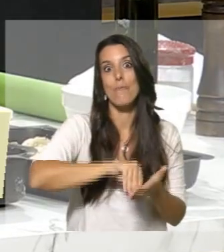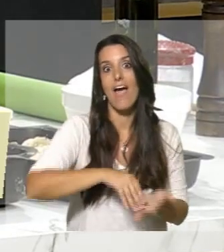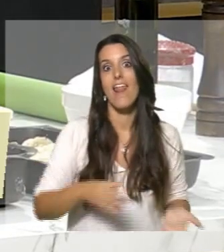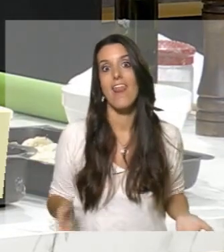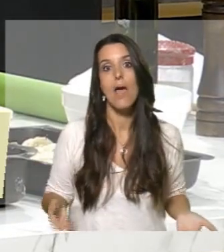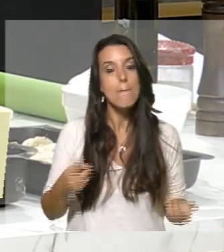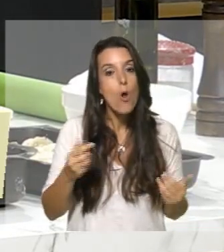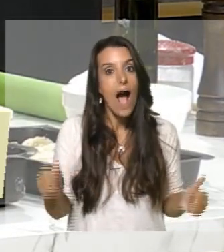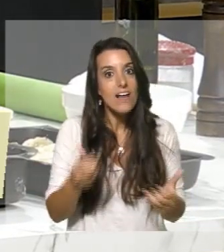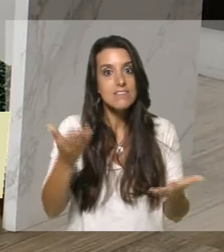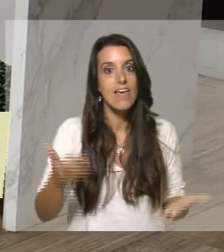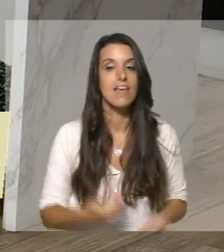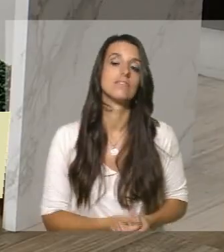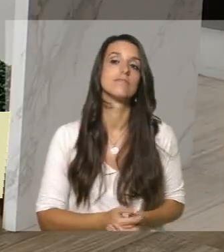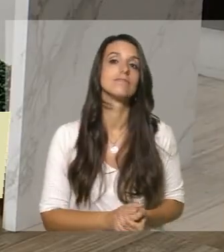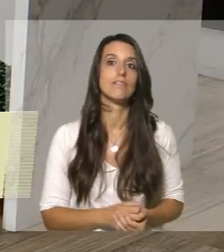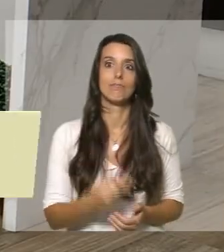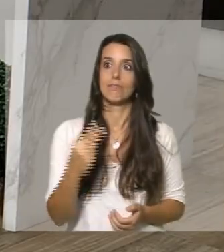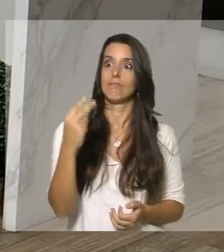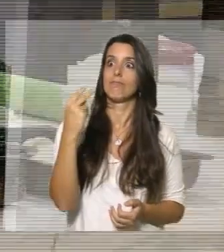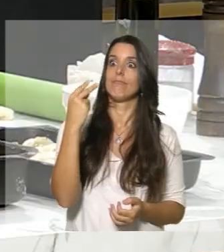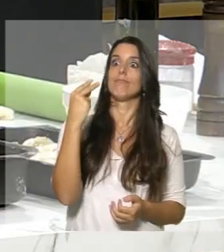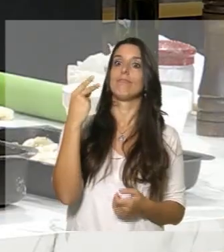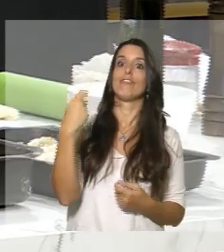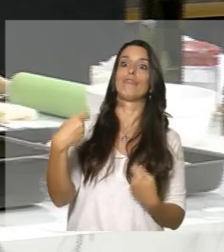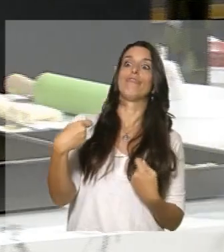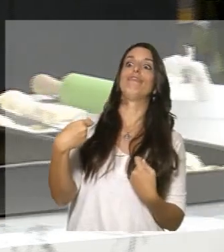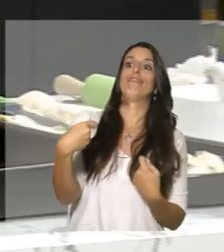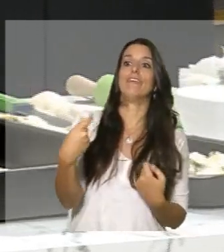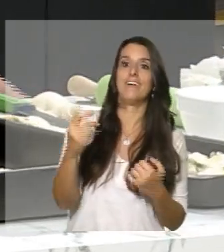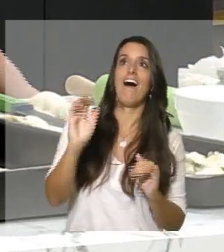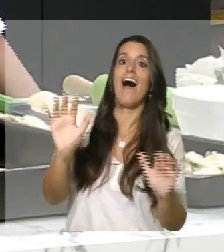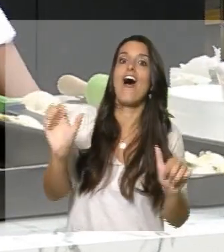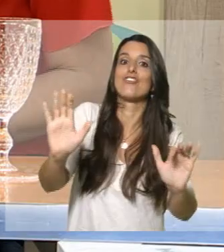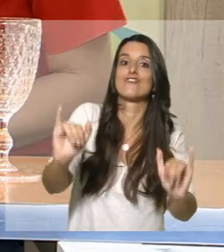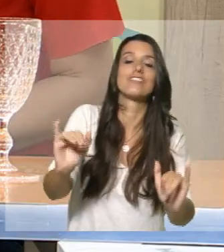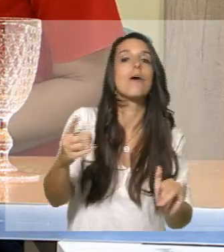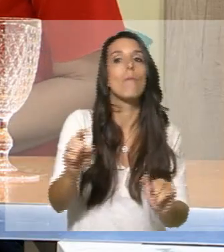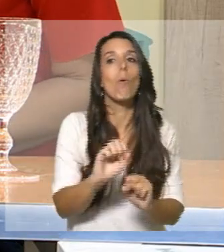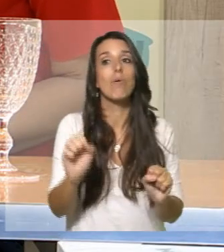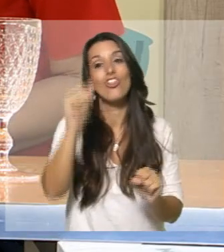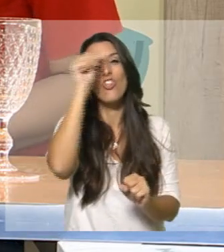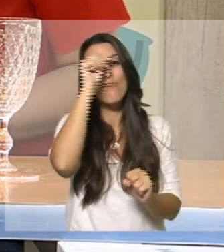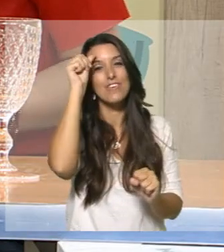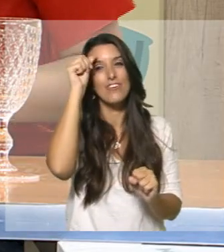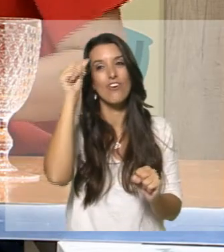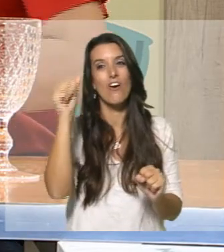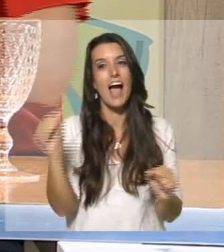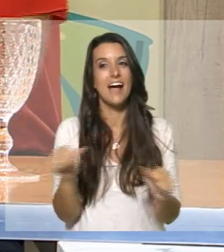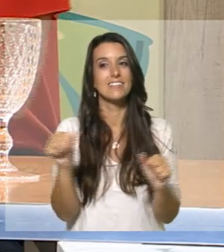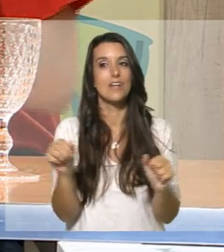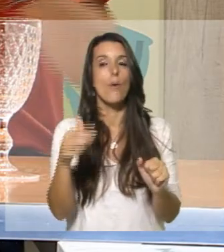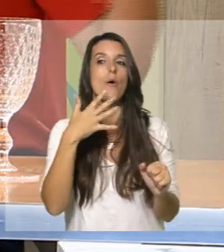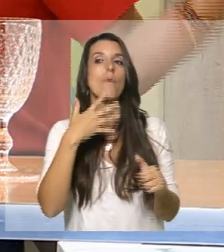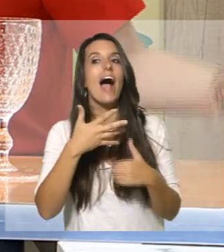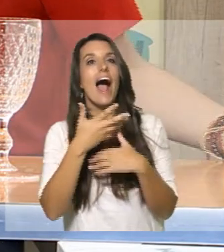hacelo. Lo hago. No, me mira ¿te con presiono? Una, con un montón, una cara. ¿No? Haces, sí, porque lo puedo hacer el domingo. Porque si fuera algo